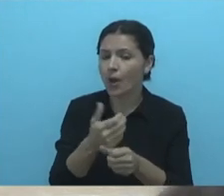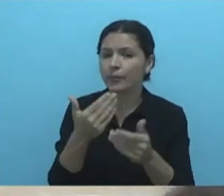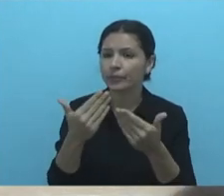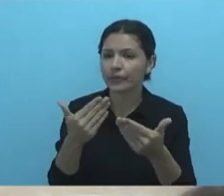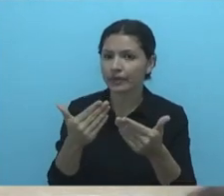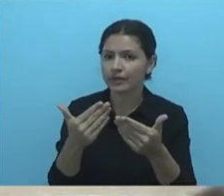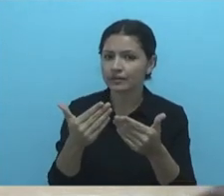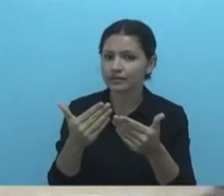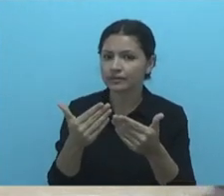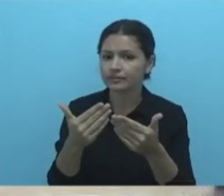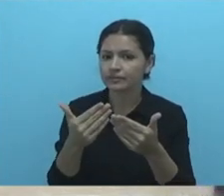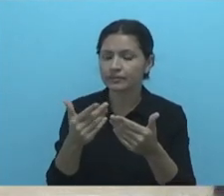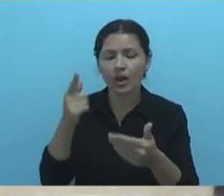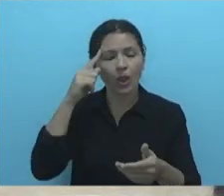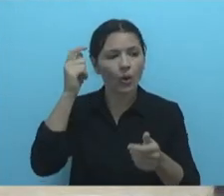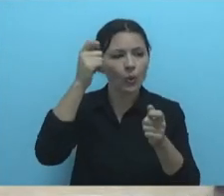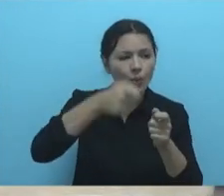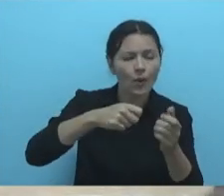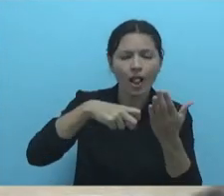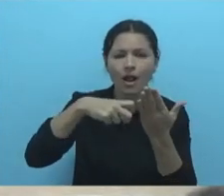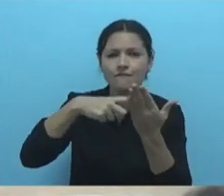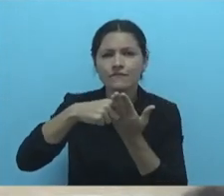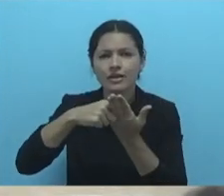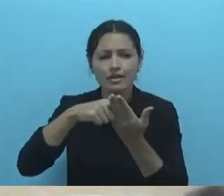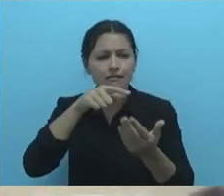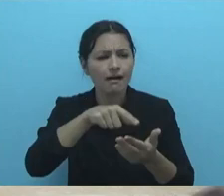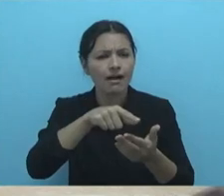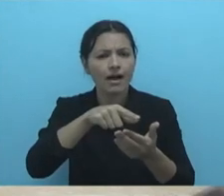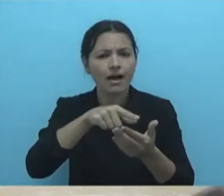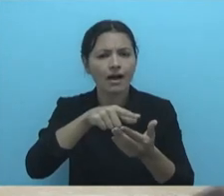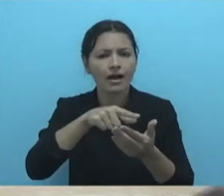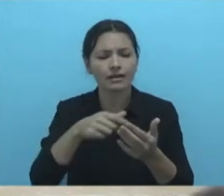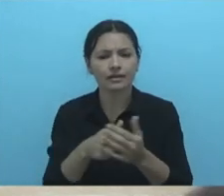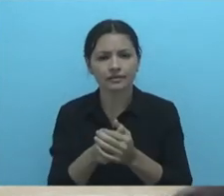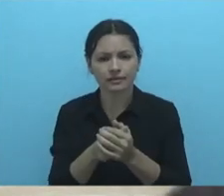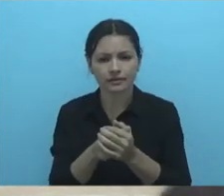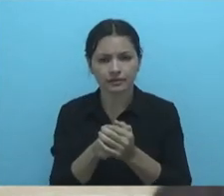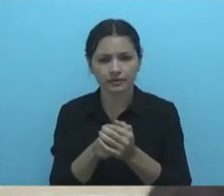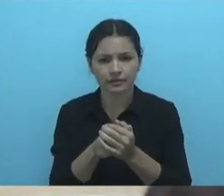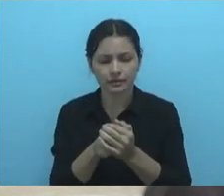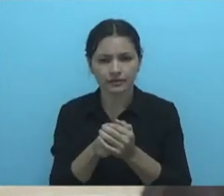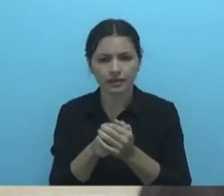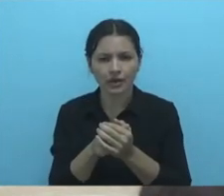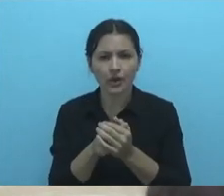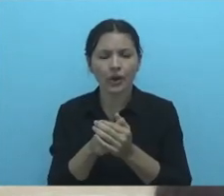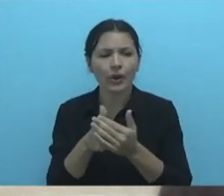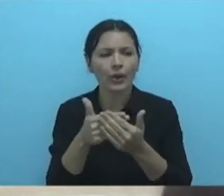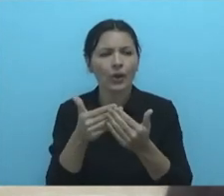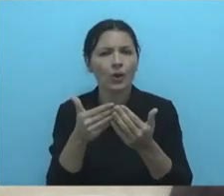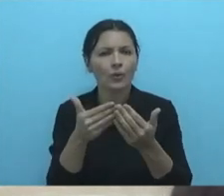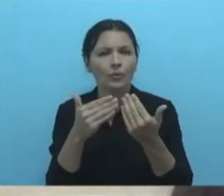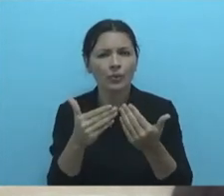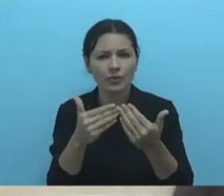que por jueces y Fiscales no no fuera observada por inconstitucional así que